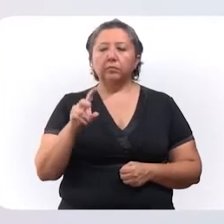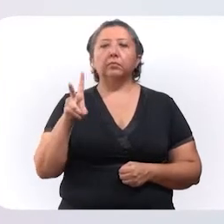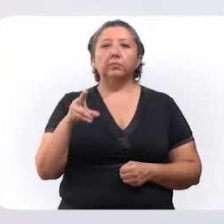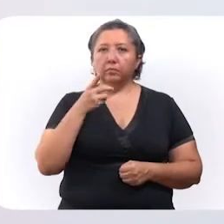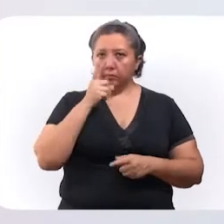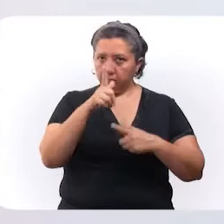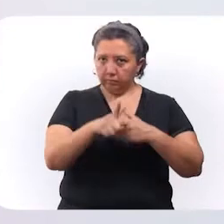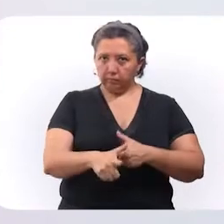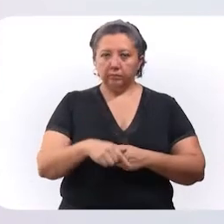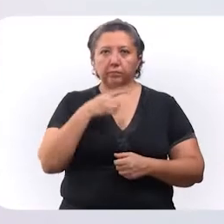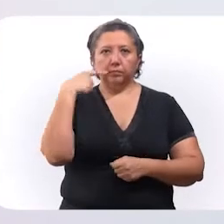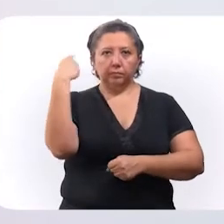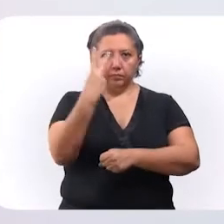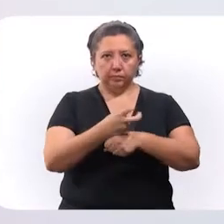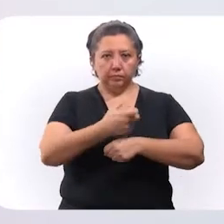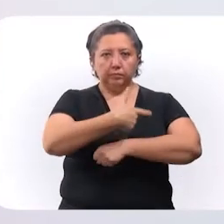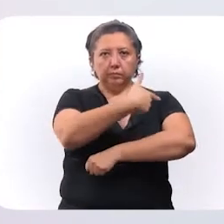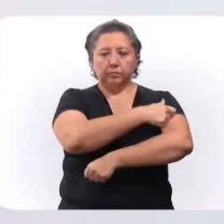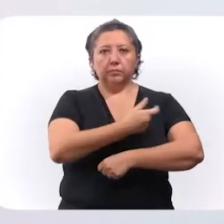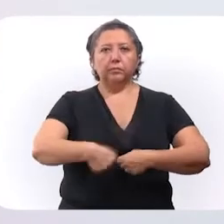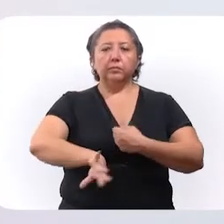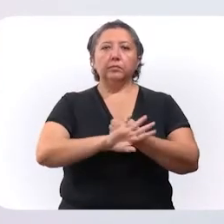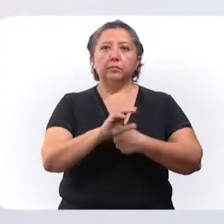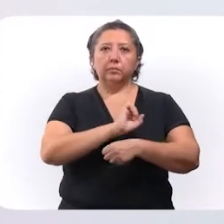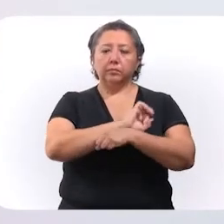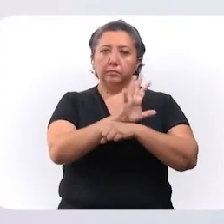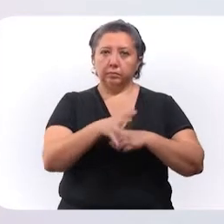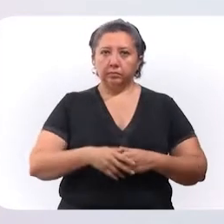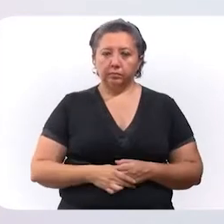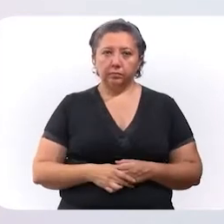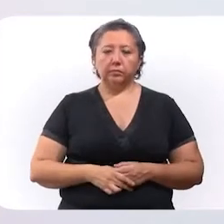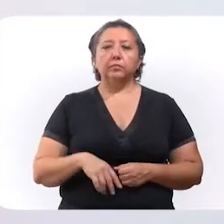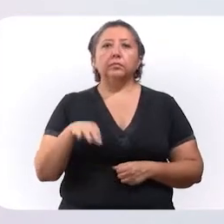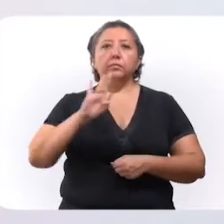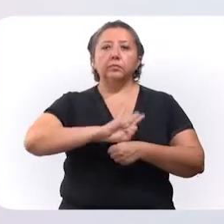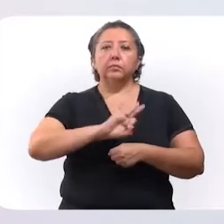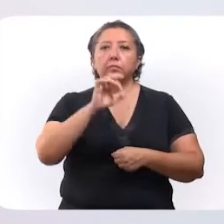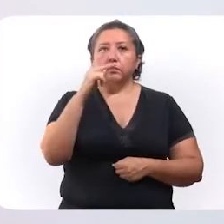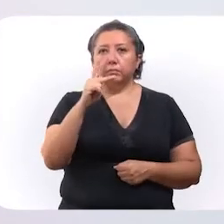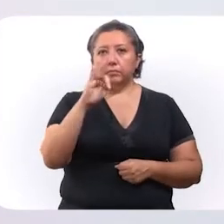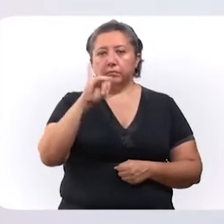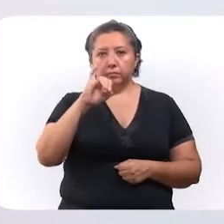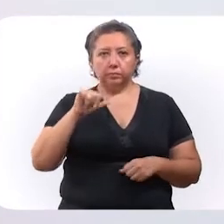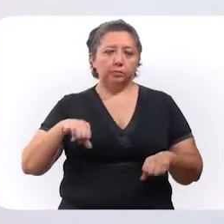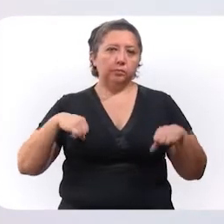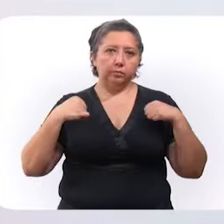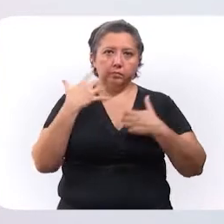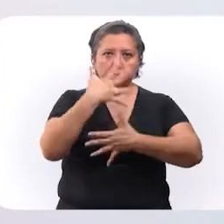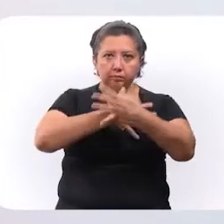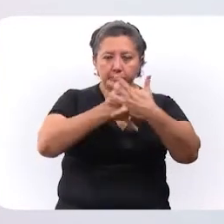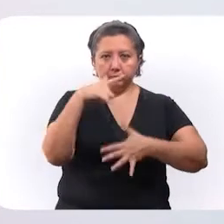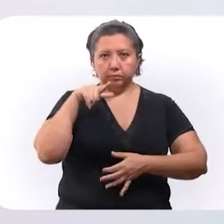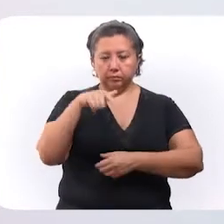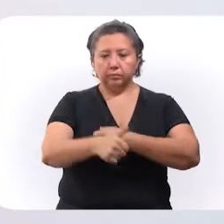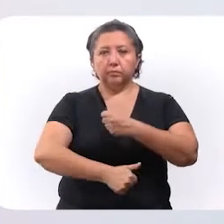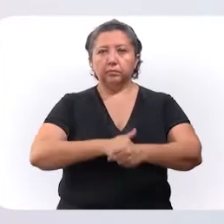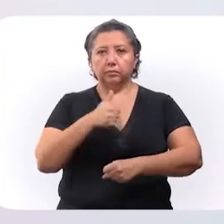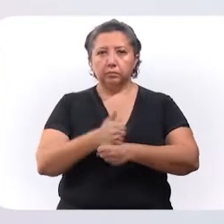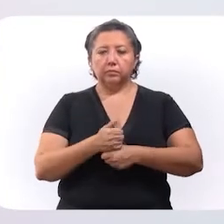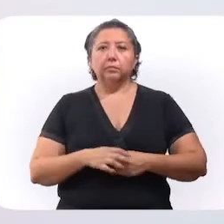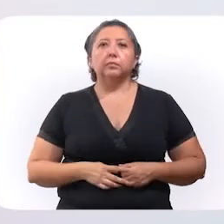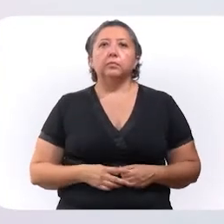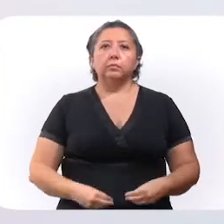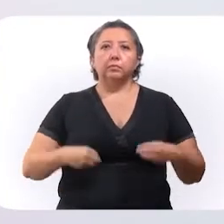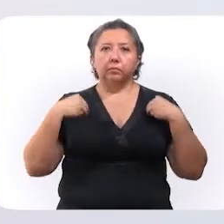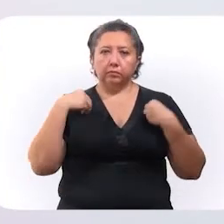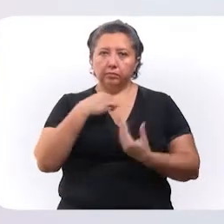También continúa la aplicación de la segunda dosis de la vacuna contra el coronavirus de la farmacéutica Pfizer a adolescentes de 15 a 17 años de edad